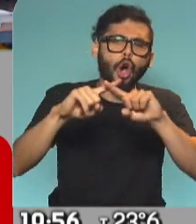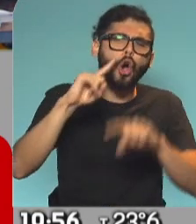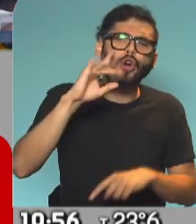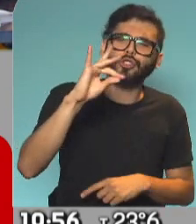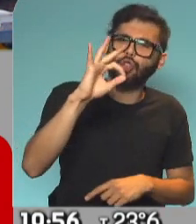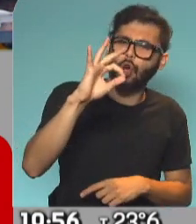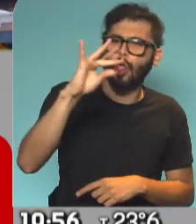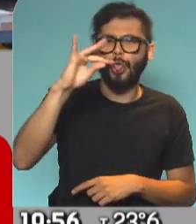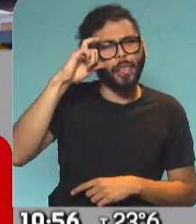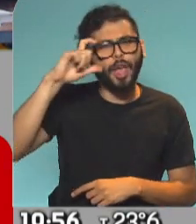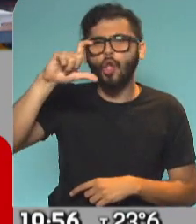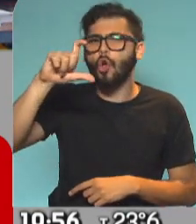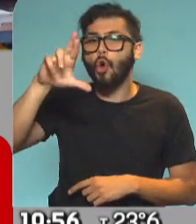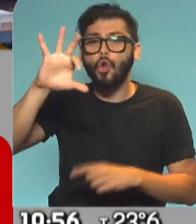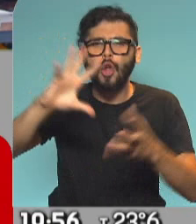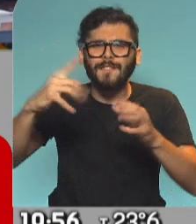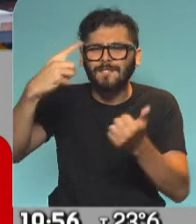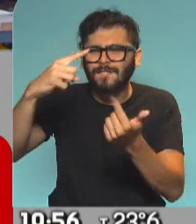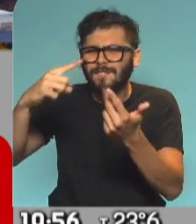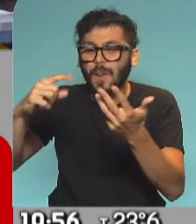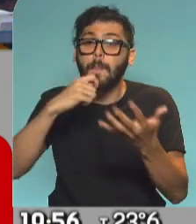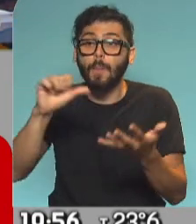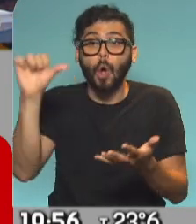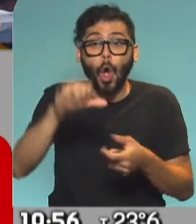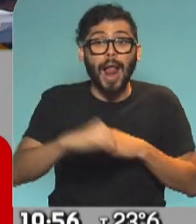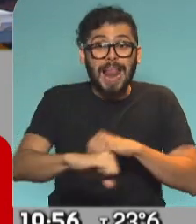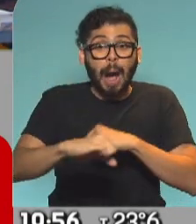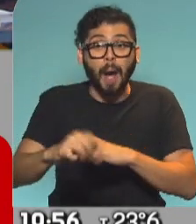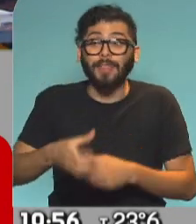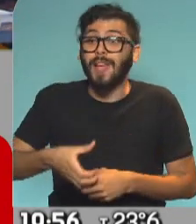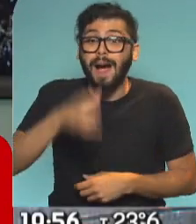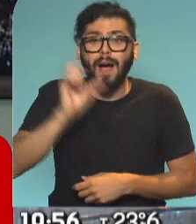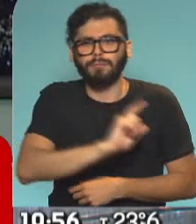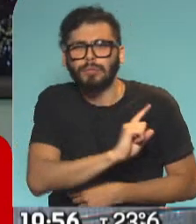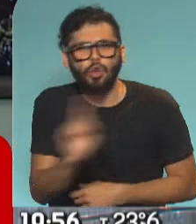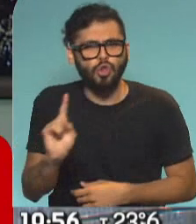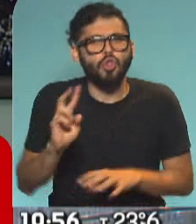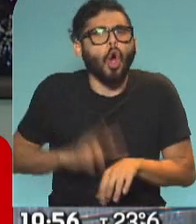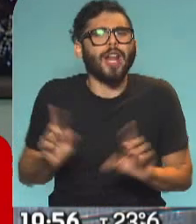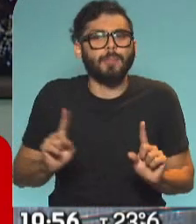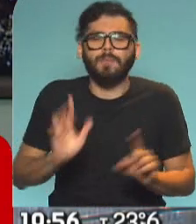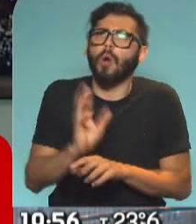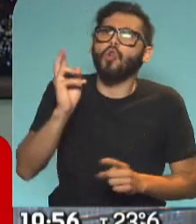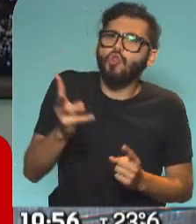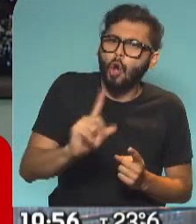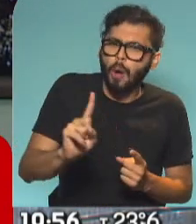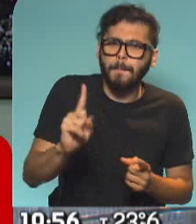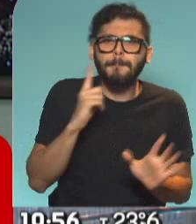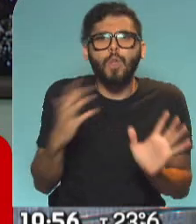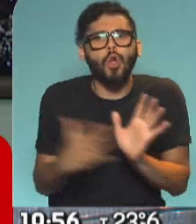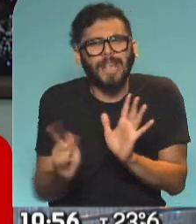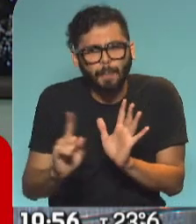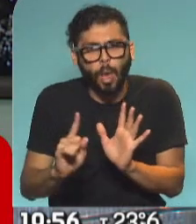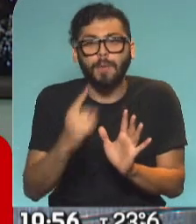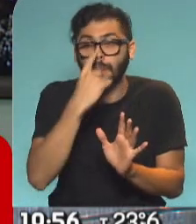con ninguno de sus derivados, entre ellos la lavandina, como uso medicinal. Es decir, no está aprobado, no está prohibido, pero es una